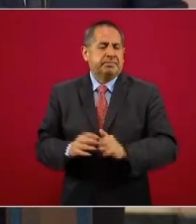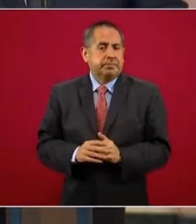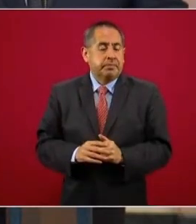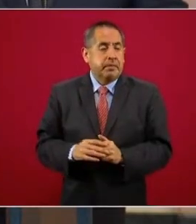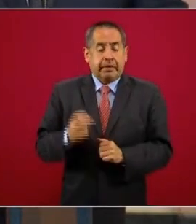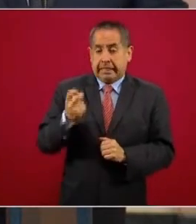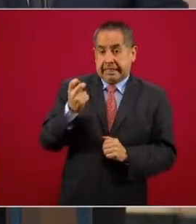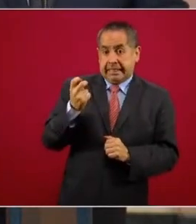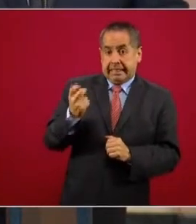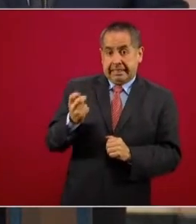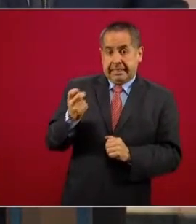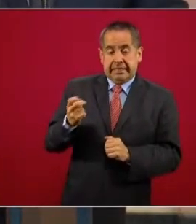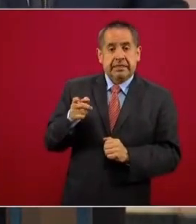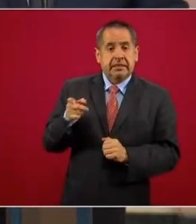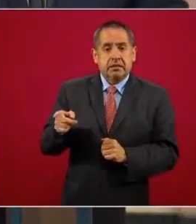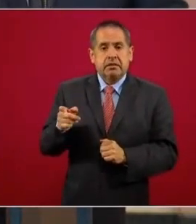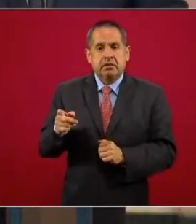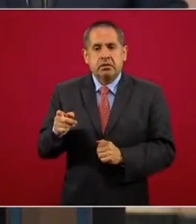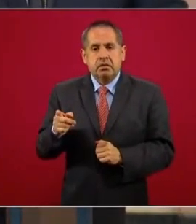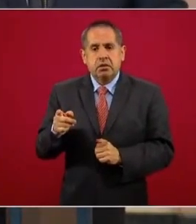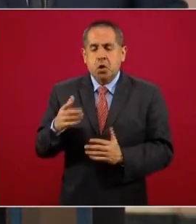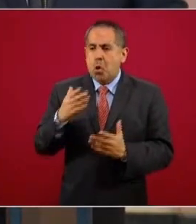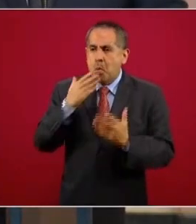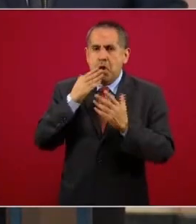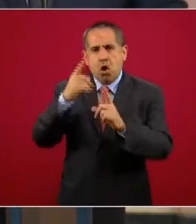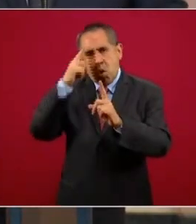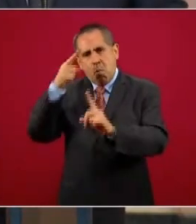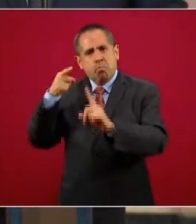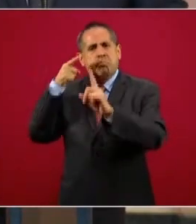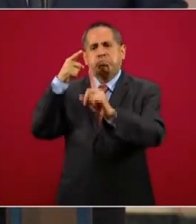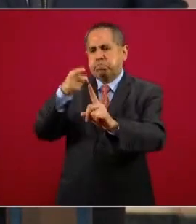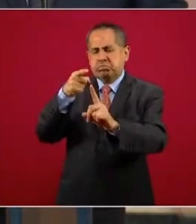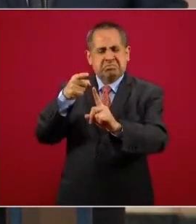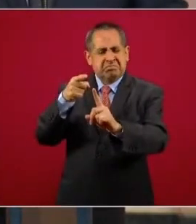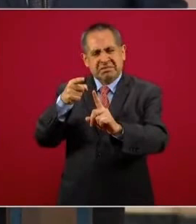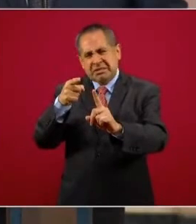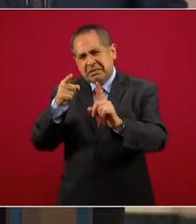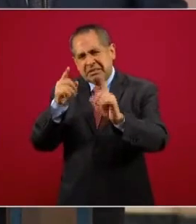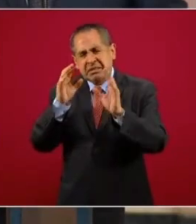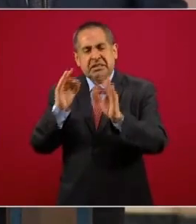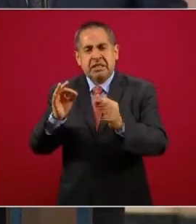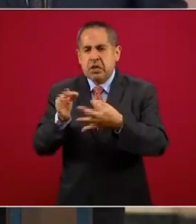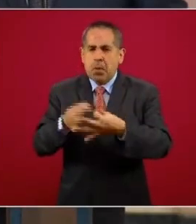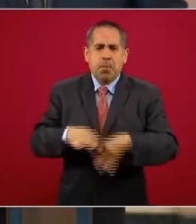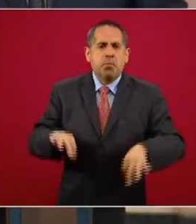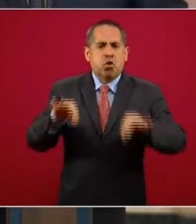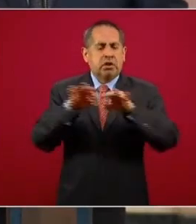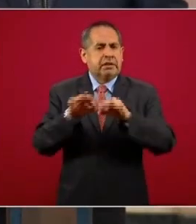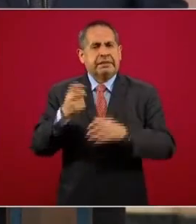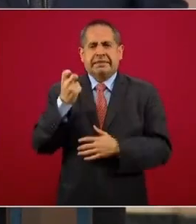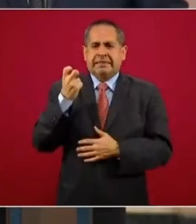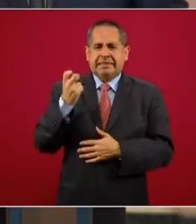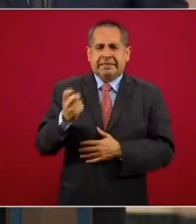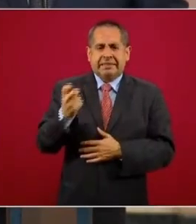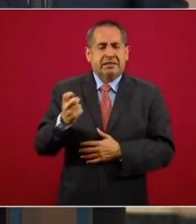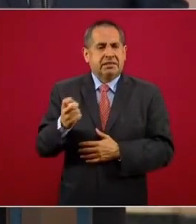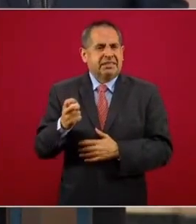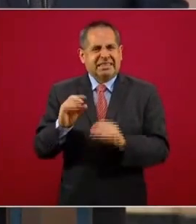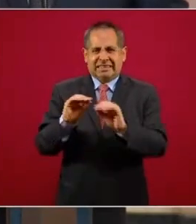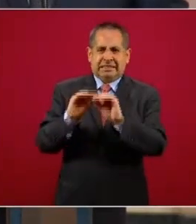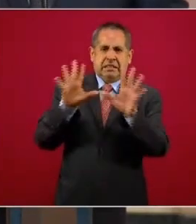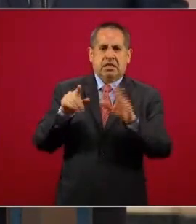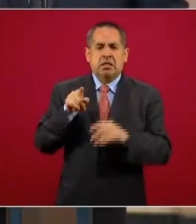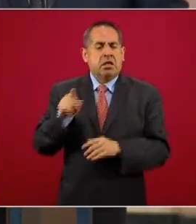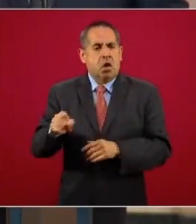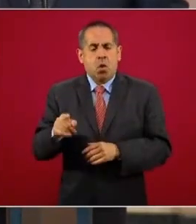s es un propósito fundamental y es desde luego